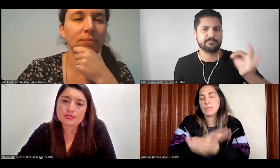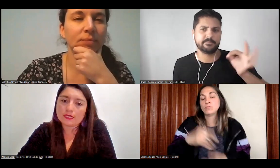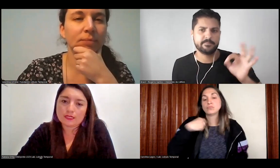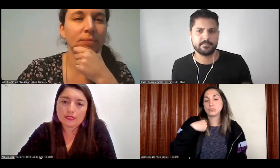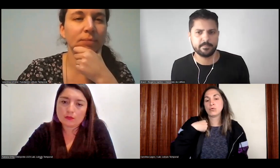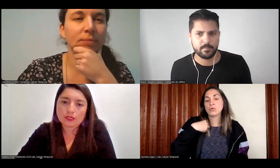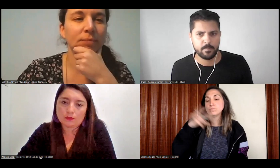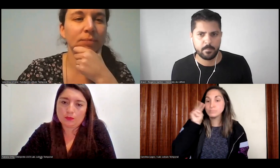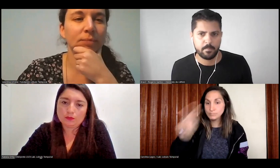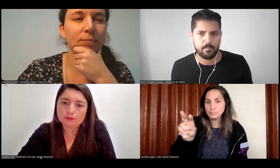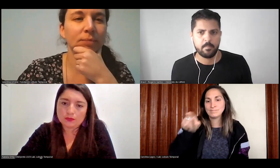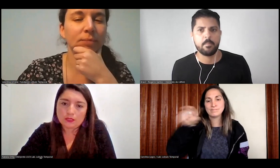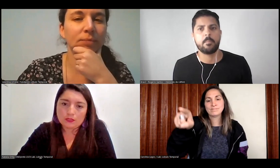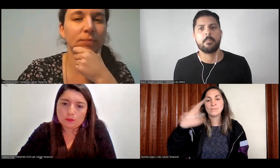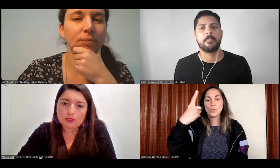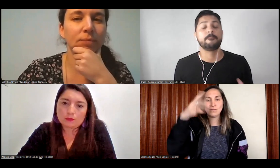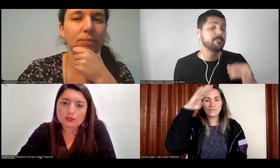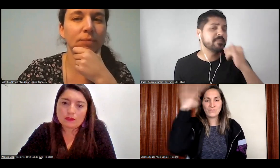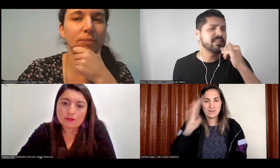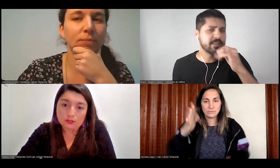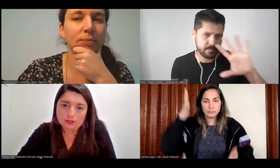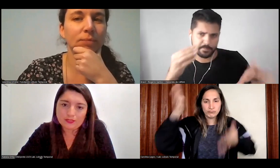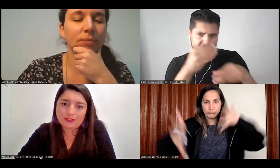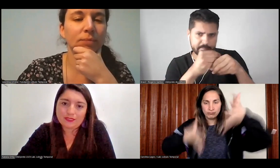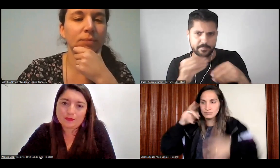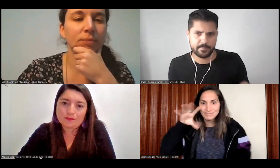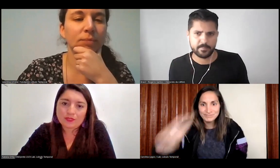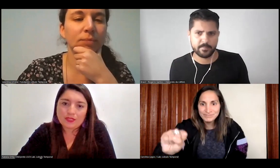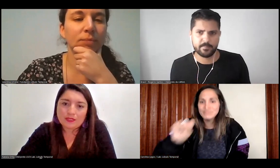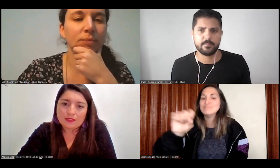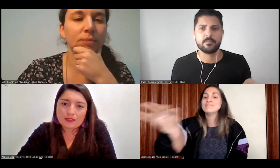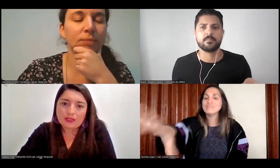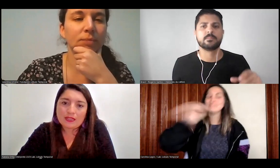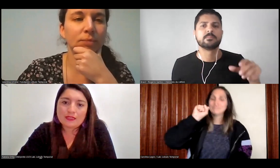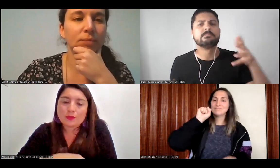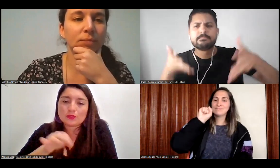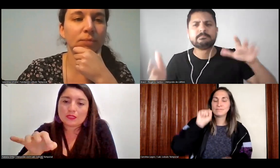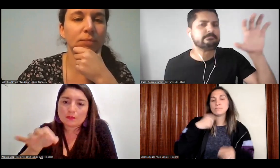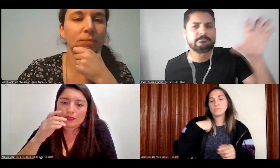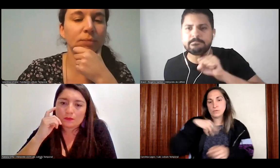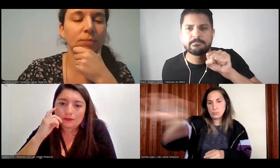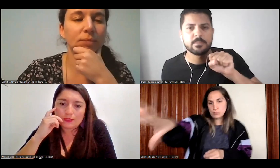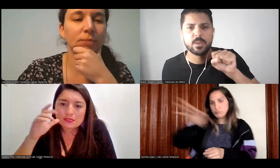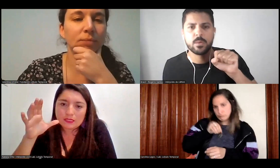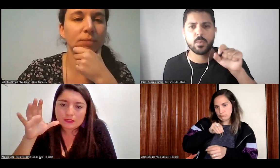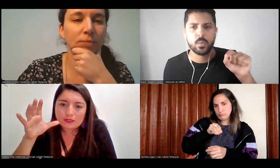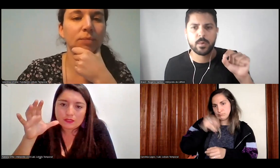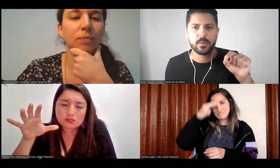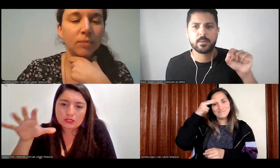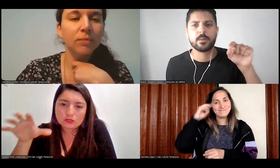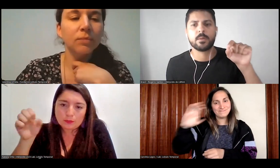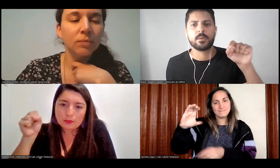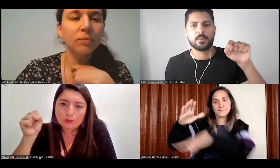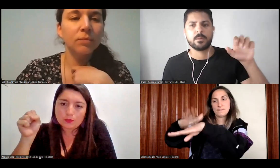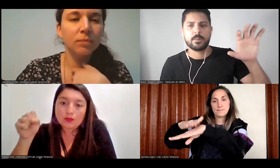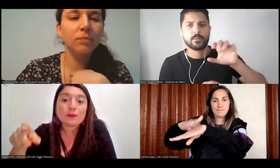Yo quisiera agregar un ejemplo. Por ejemplo, estaba viendo que ahí justo el intérprete en Brasil está,